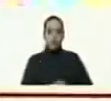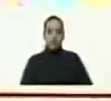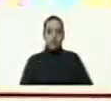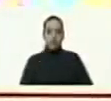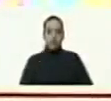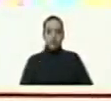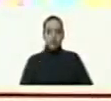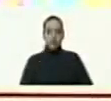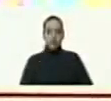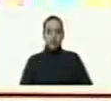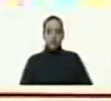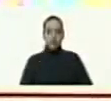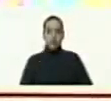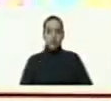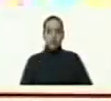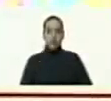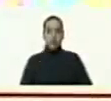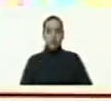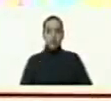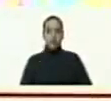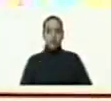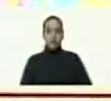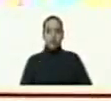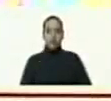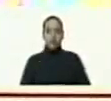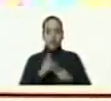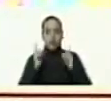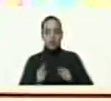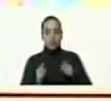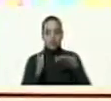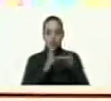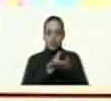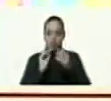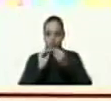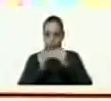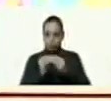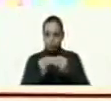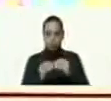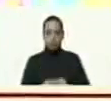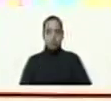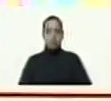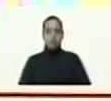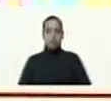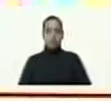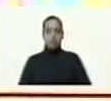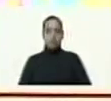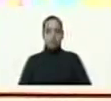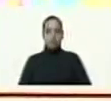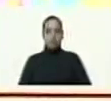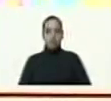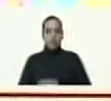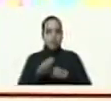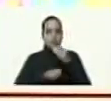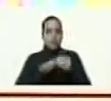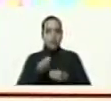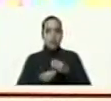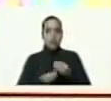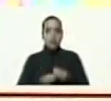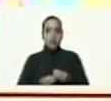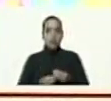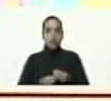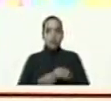extraordinario. Por aquí veo un libro editado también por el